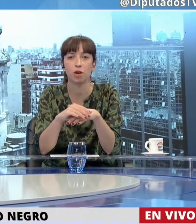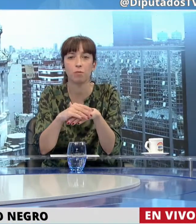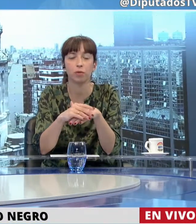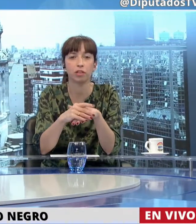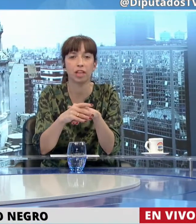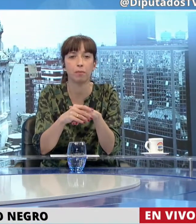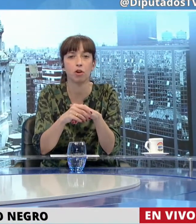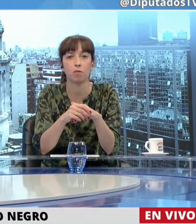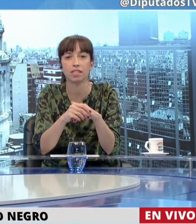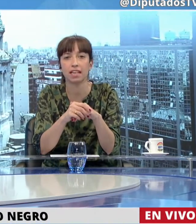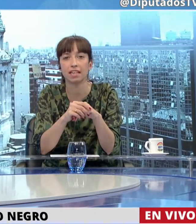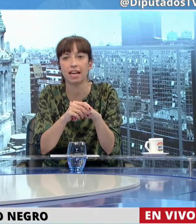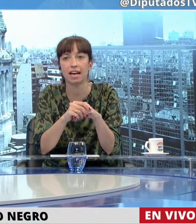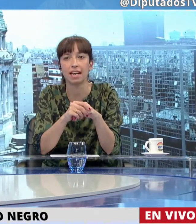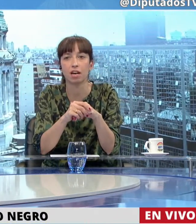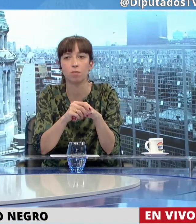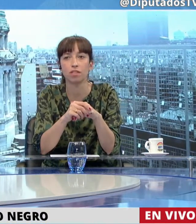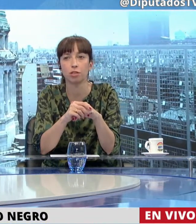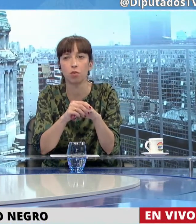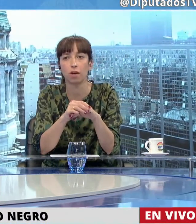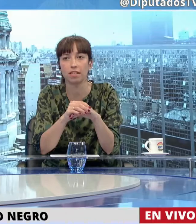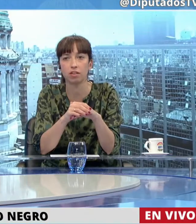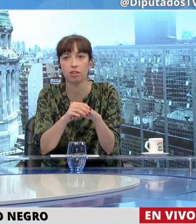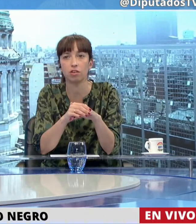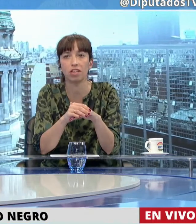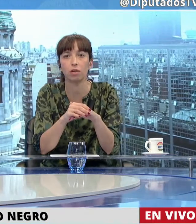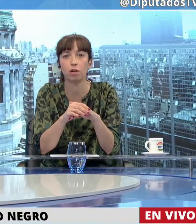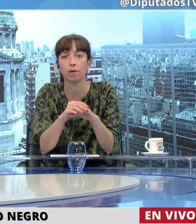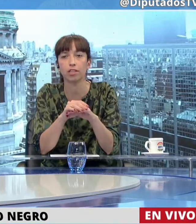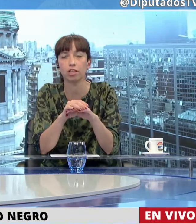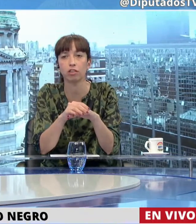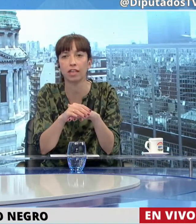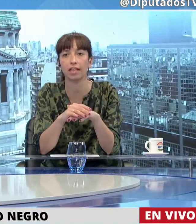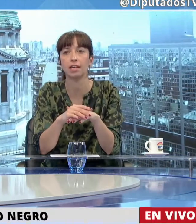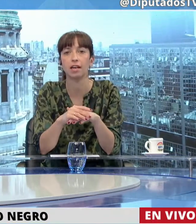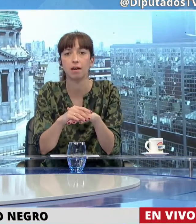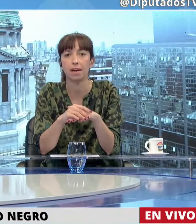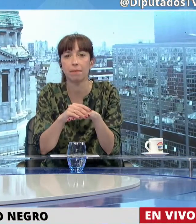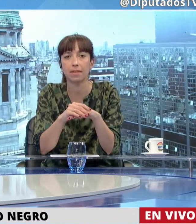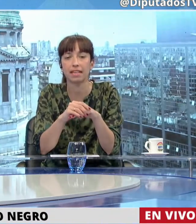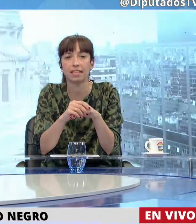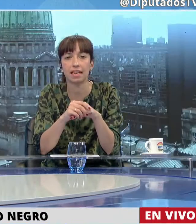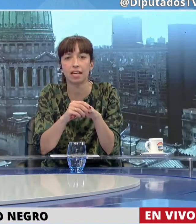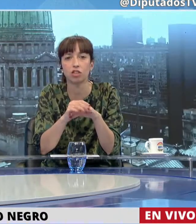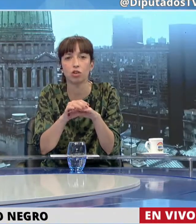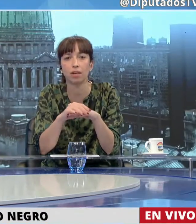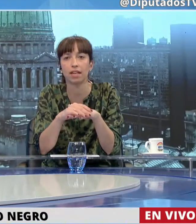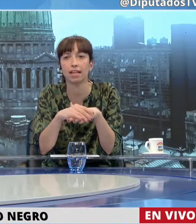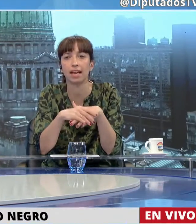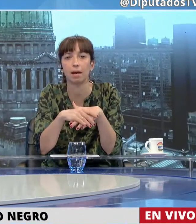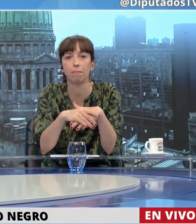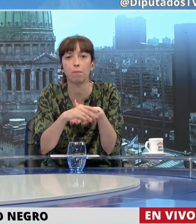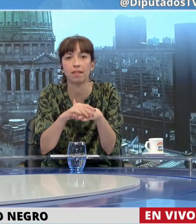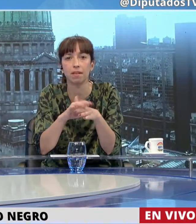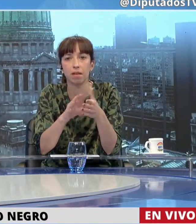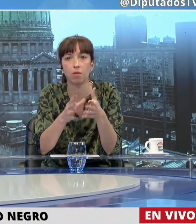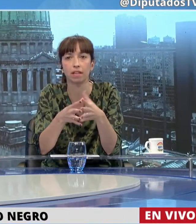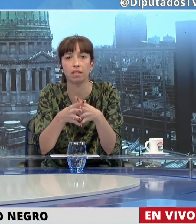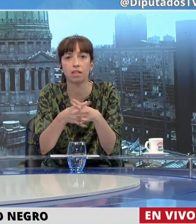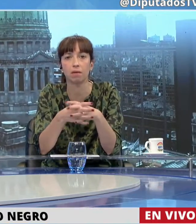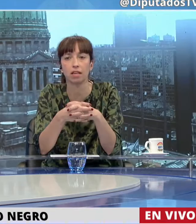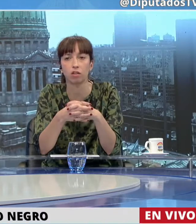En unos minutos está por comenzar la Comisión de Educación con algunos proyectos que van a empezar a charlar sobre la